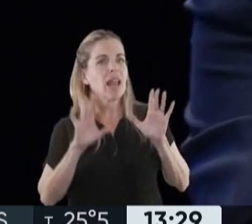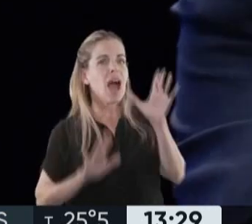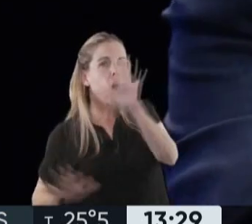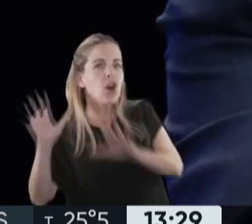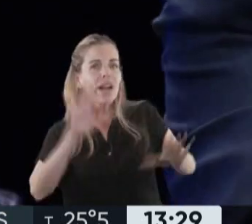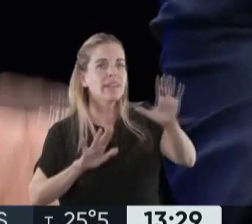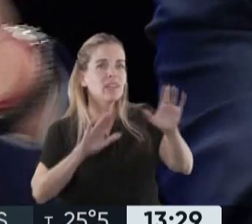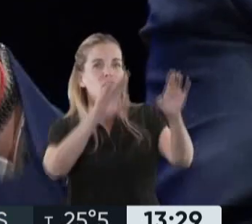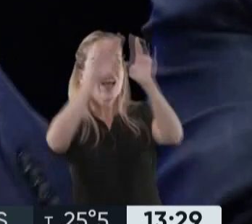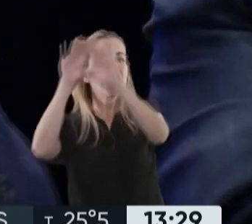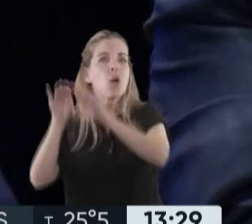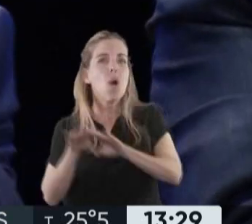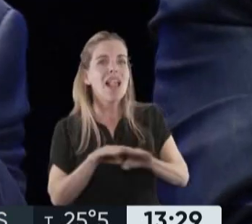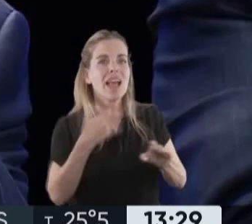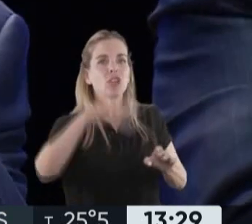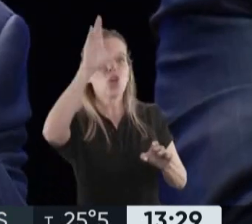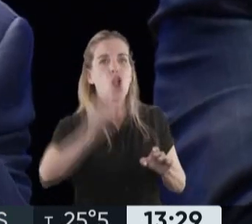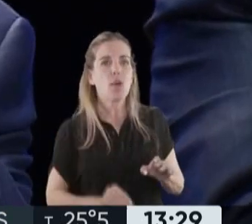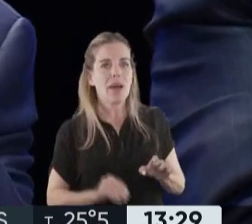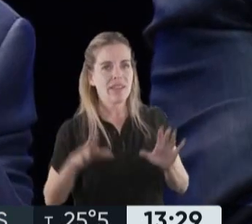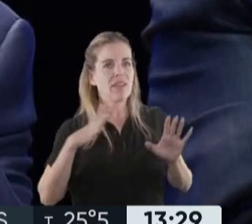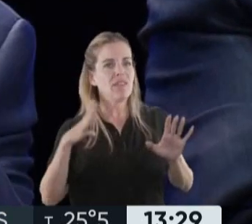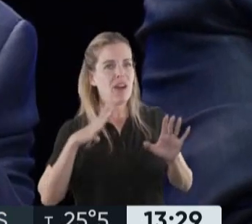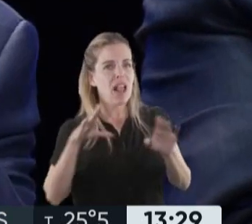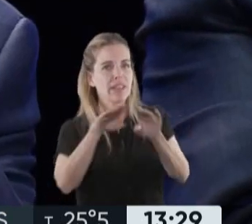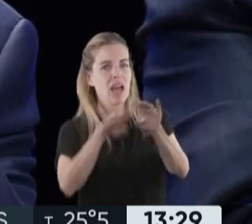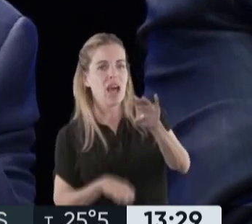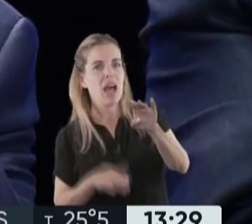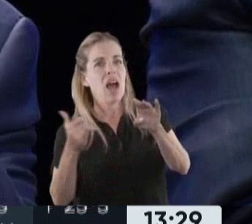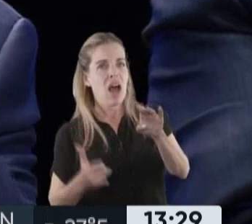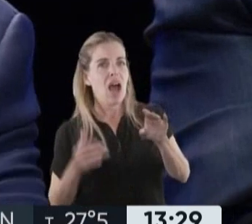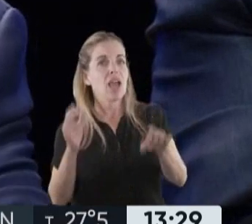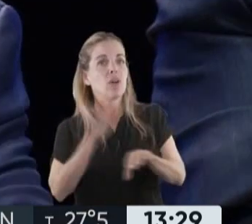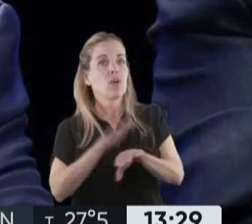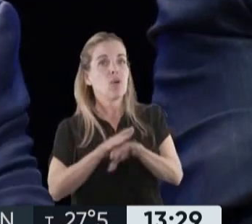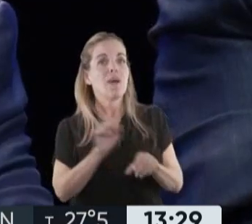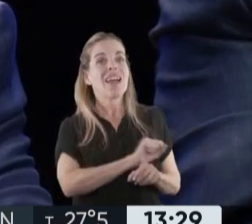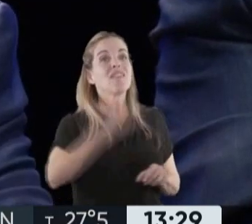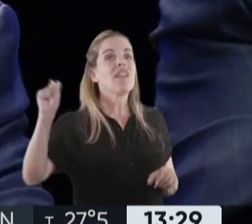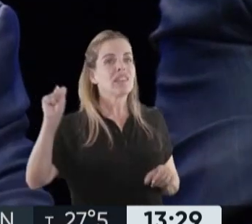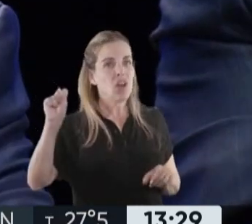justa. Y en gran medida la distribución no es más justa porque la inflación mete la cola.